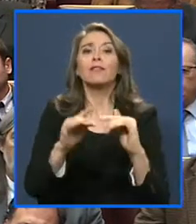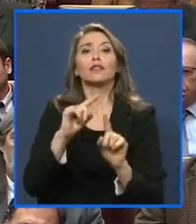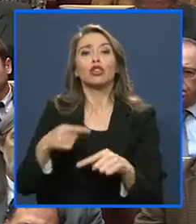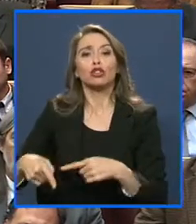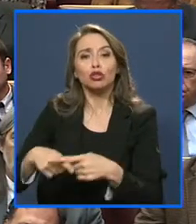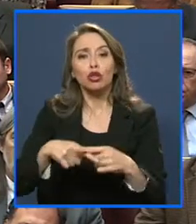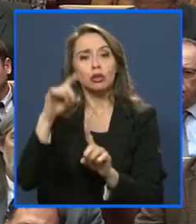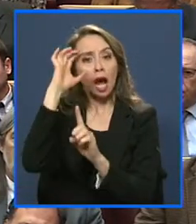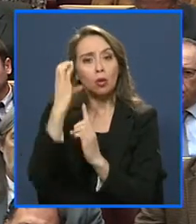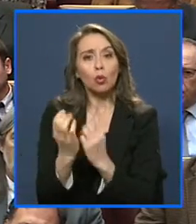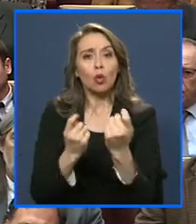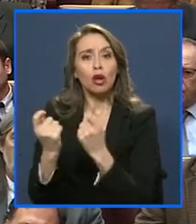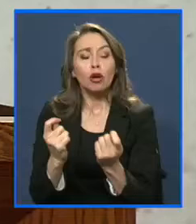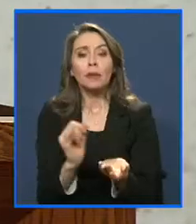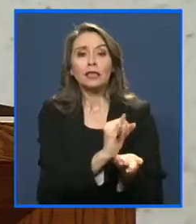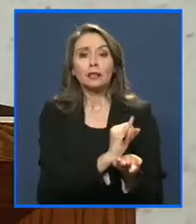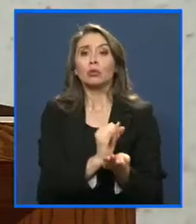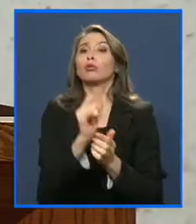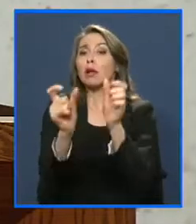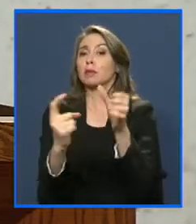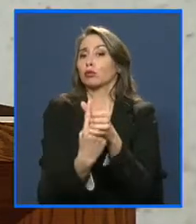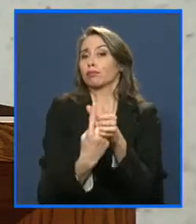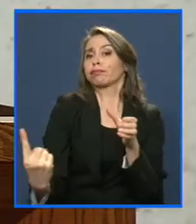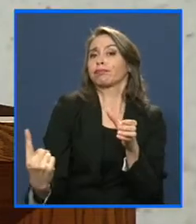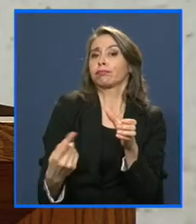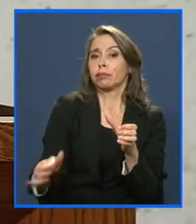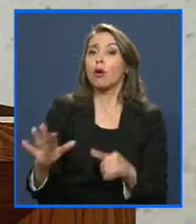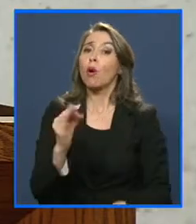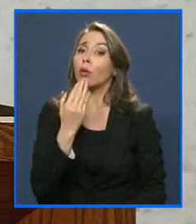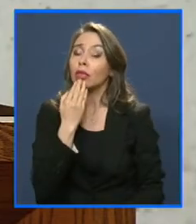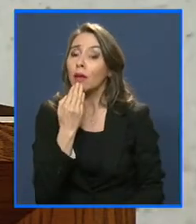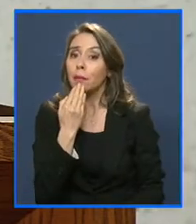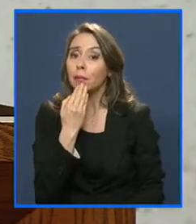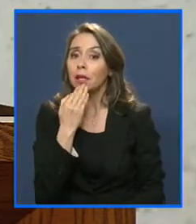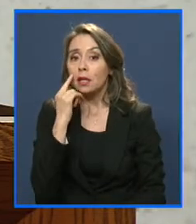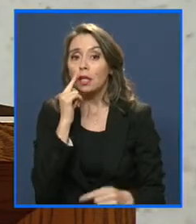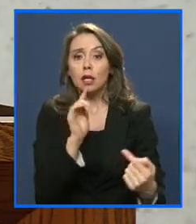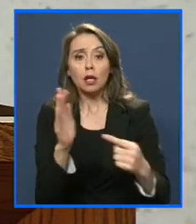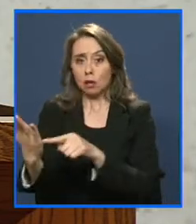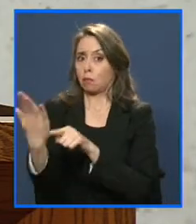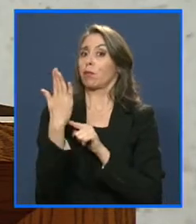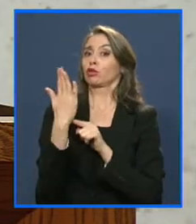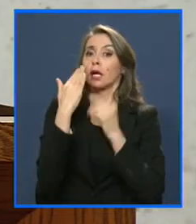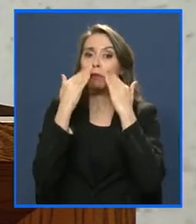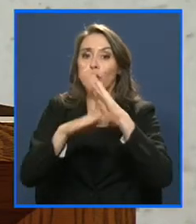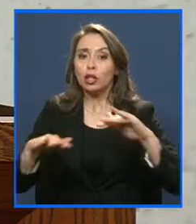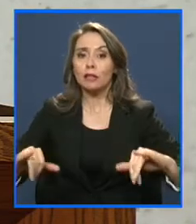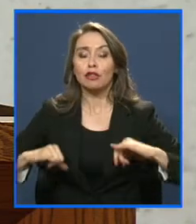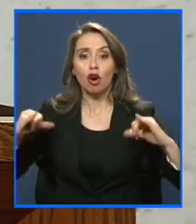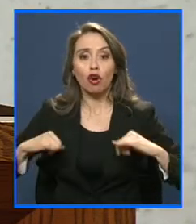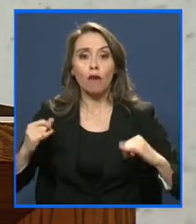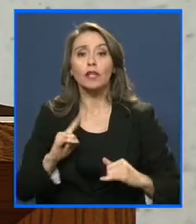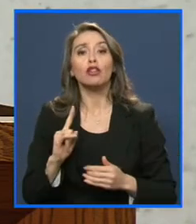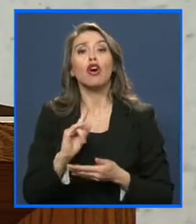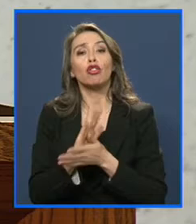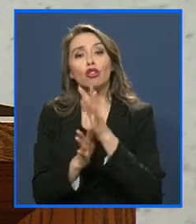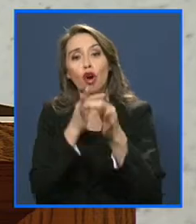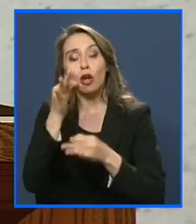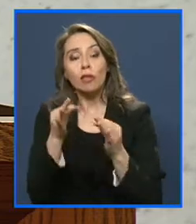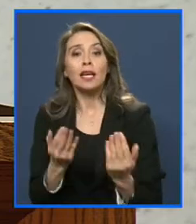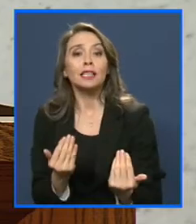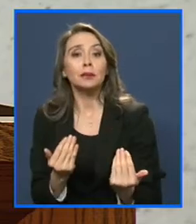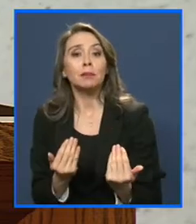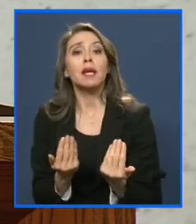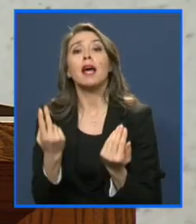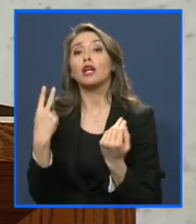e institucionales que lo segregan o también nos muestran niños y jóvenes que aunque no todos lo digan esperan